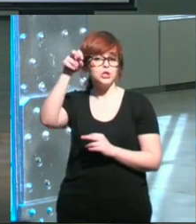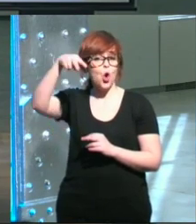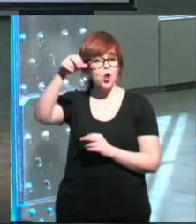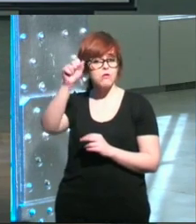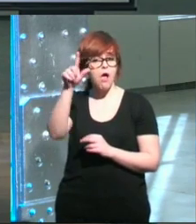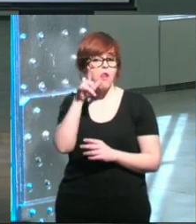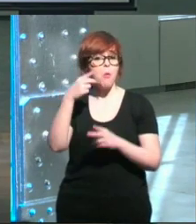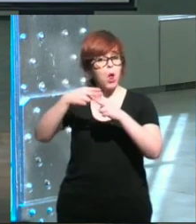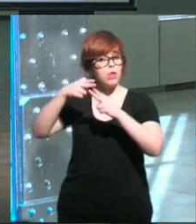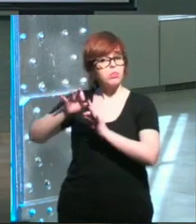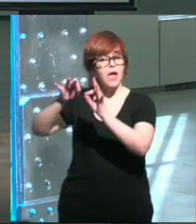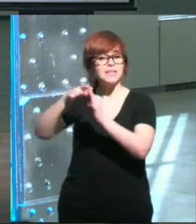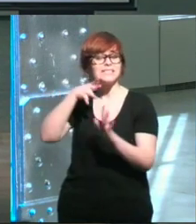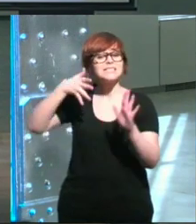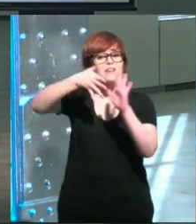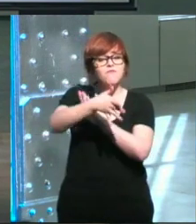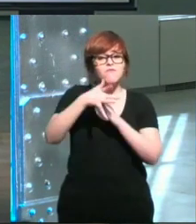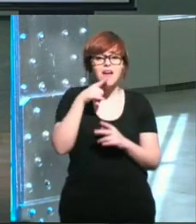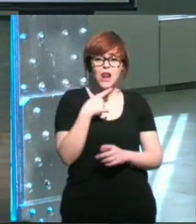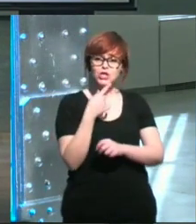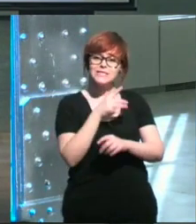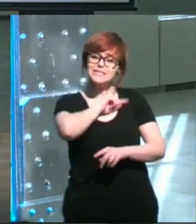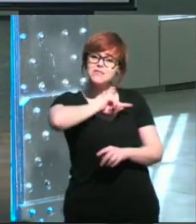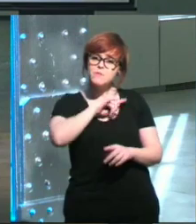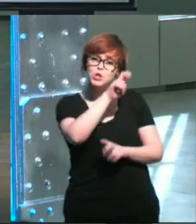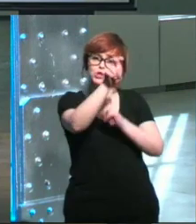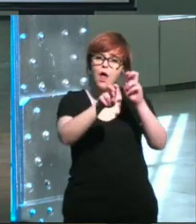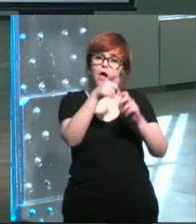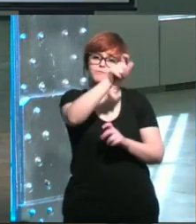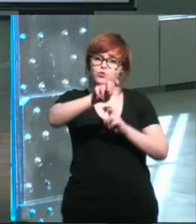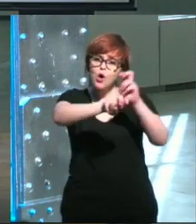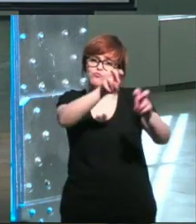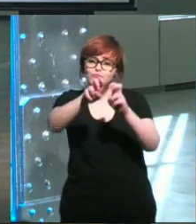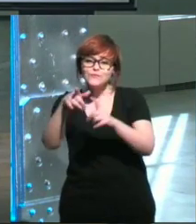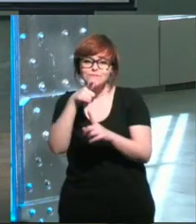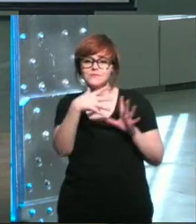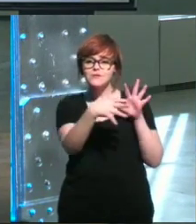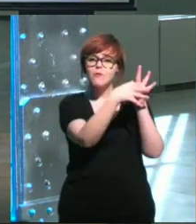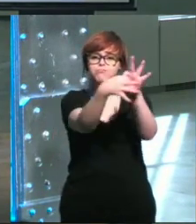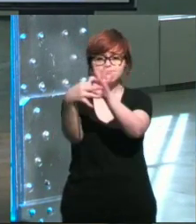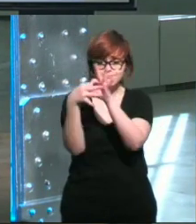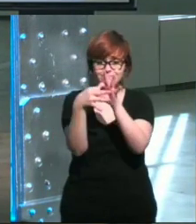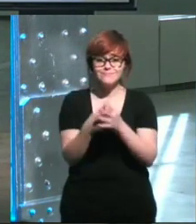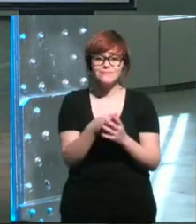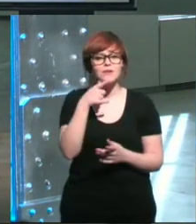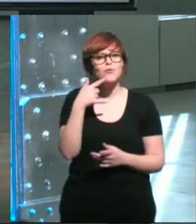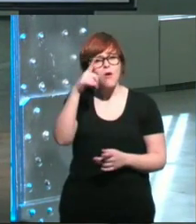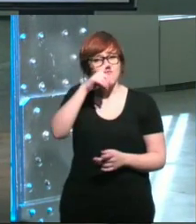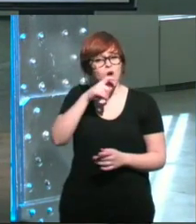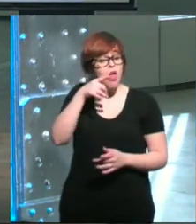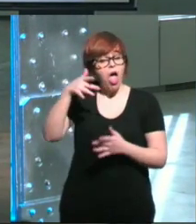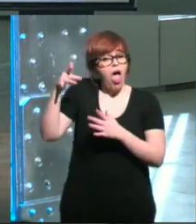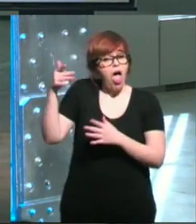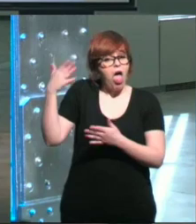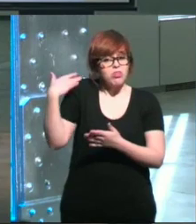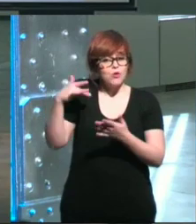incluso vender, apelando a los sentimientos de las personas. Recuerdo perfectamente como si fuera ayer, cuando me invitaron a